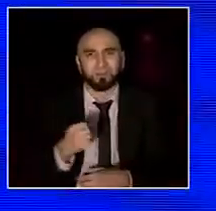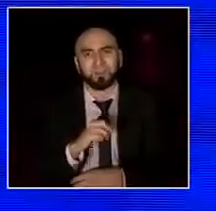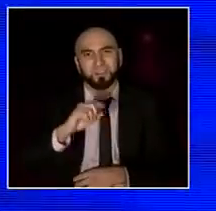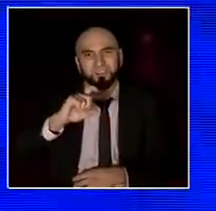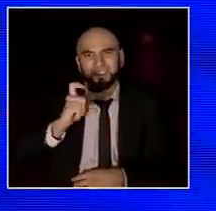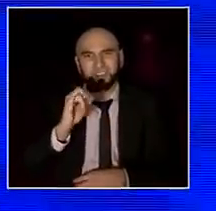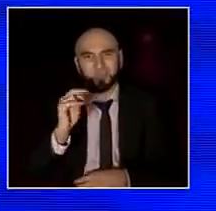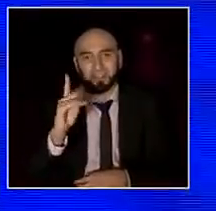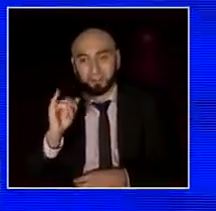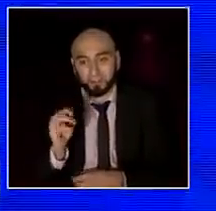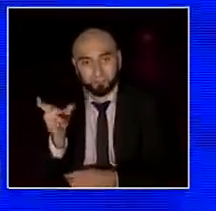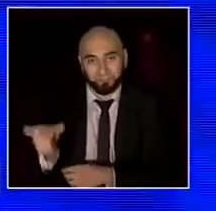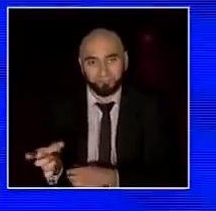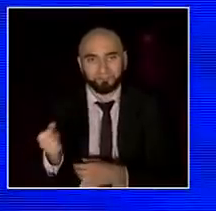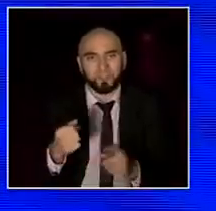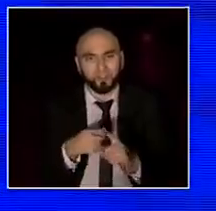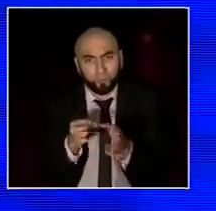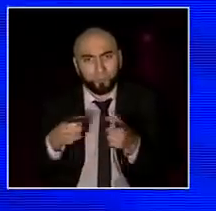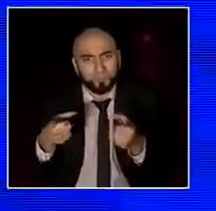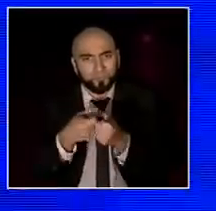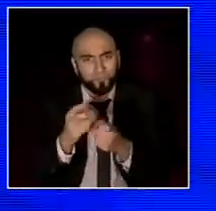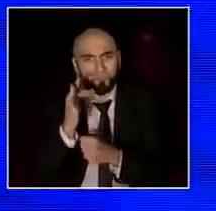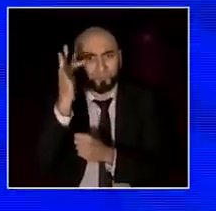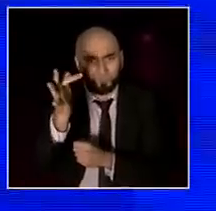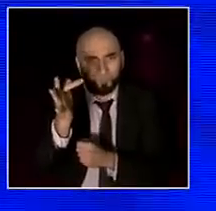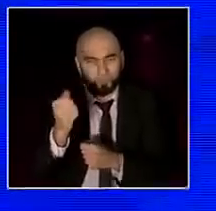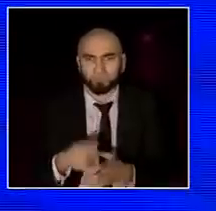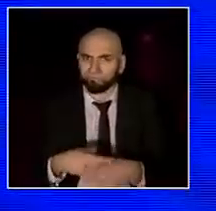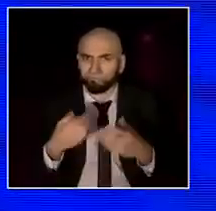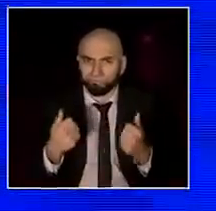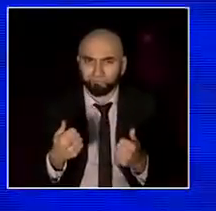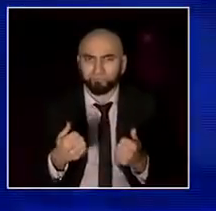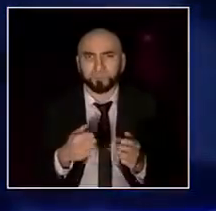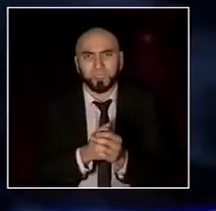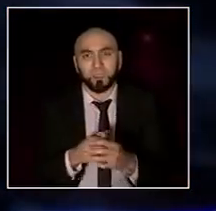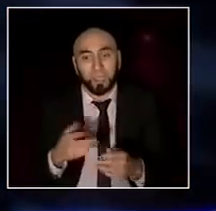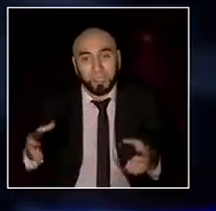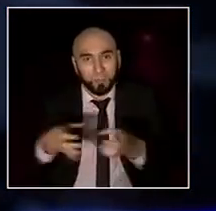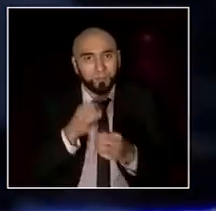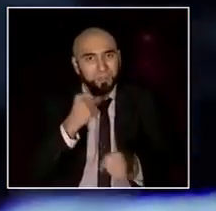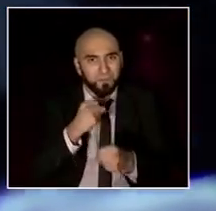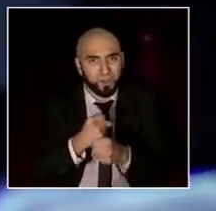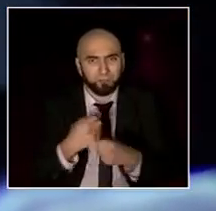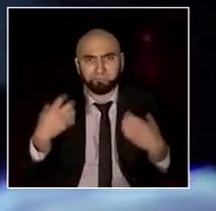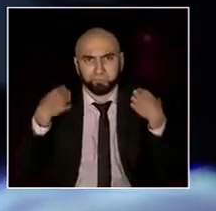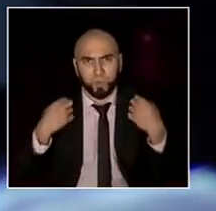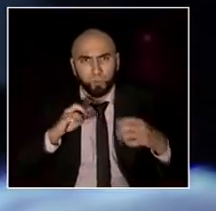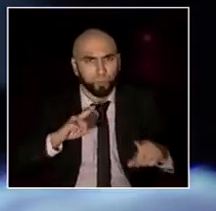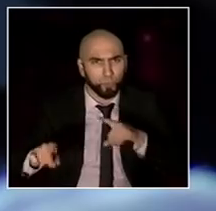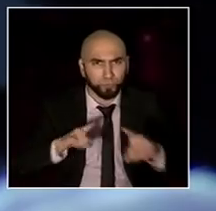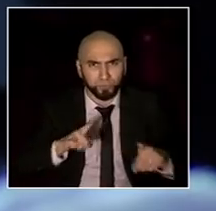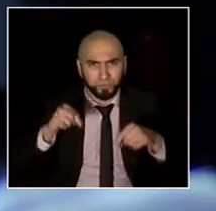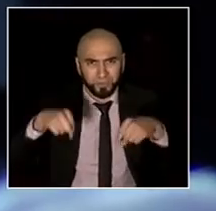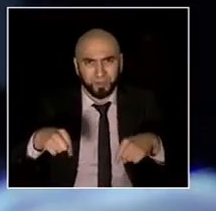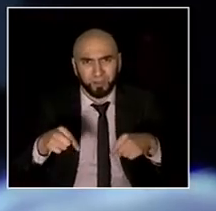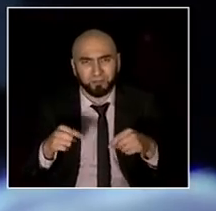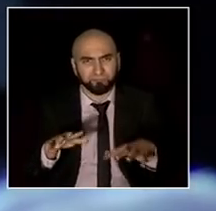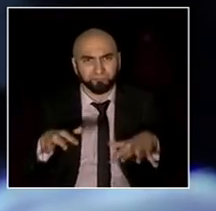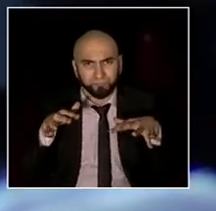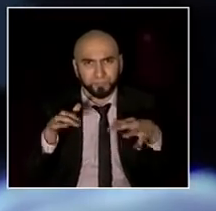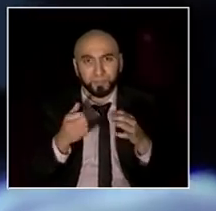de Desafío del Futuro y sus integrantes que ya he mencionado, al equipo de trabajo encargado de la producción de este evento y a la